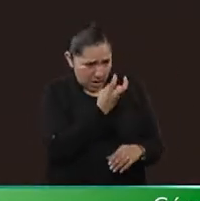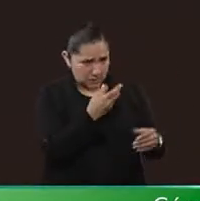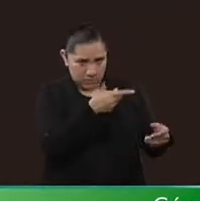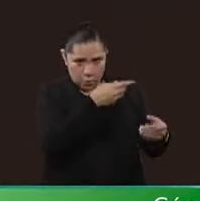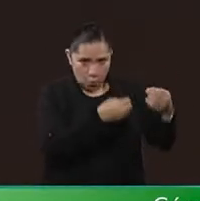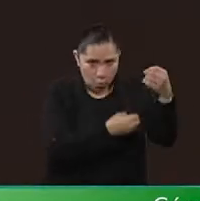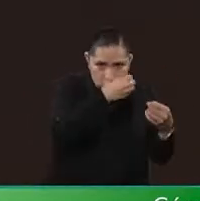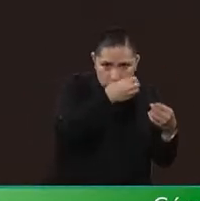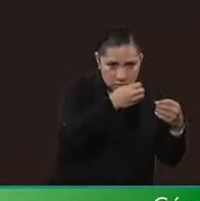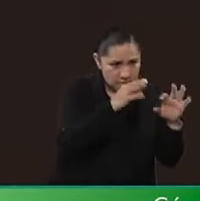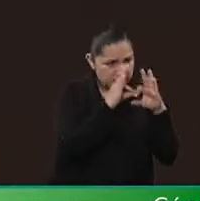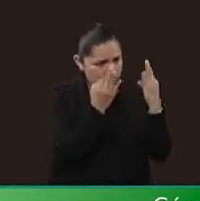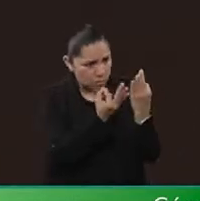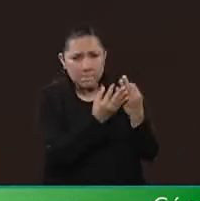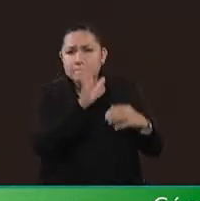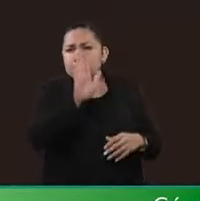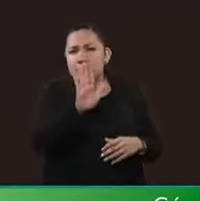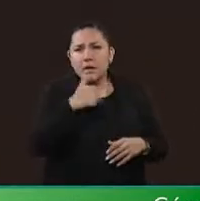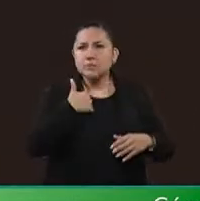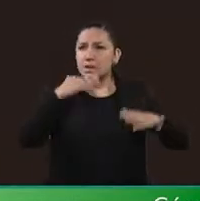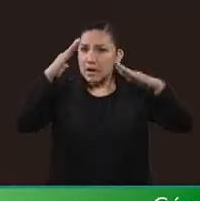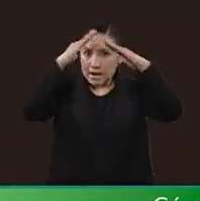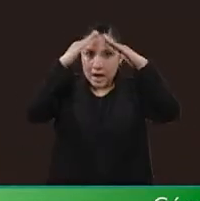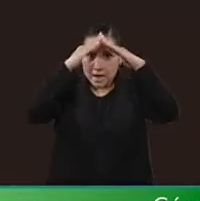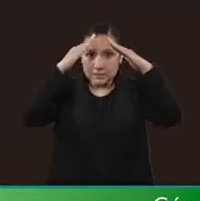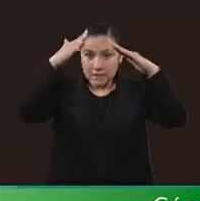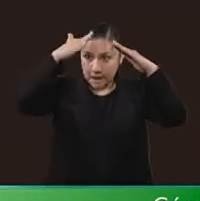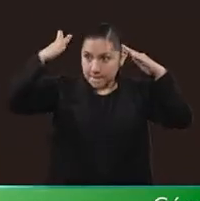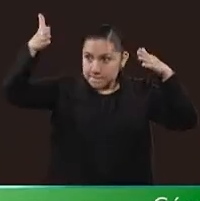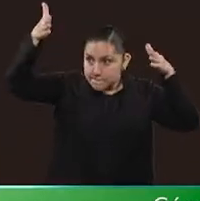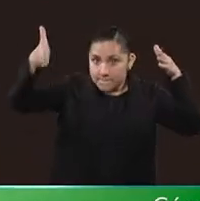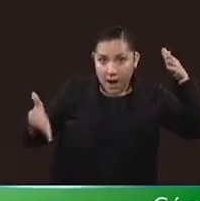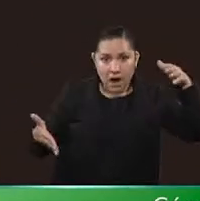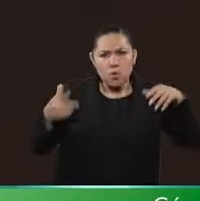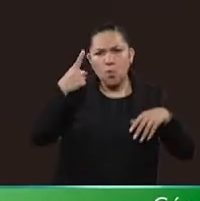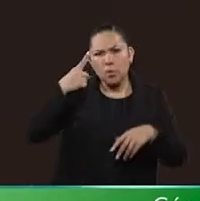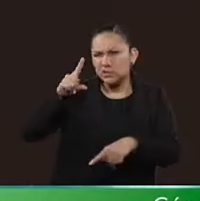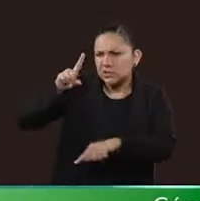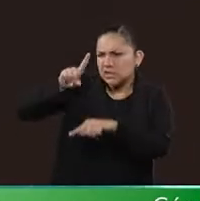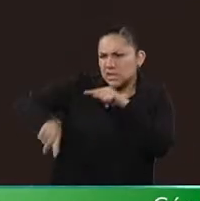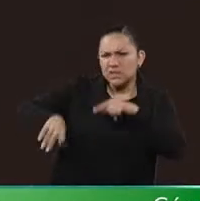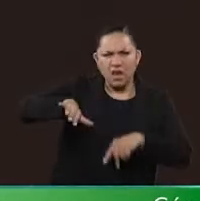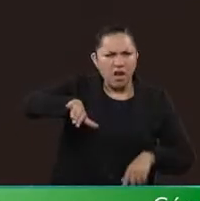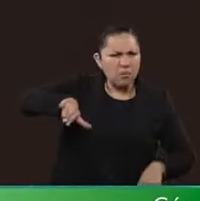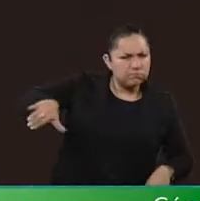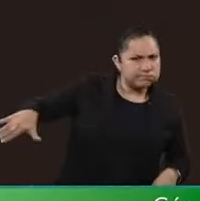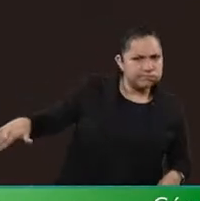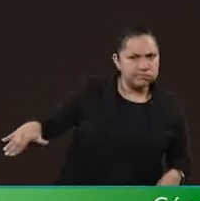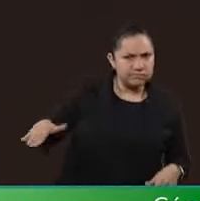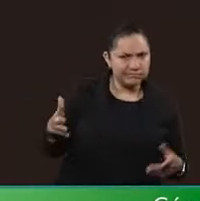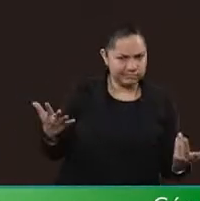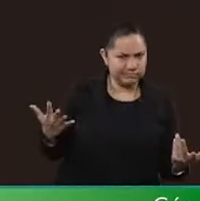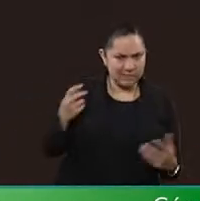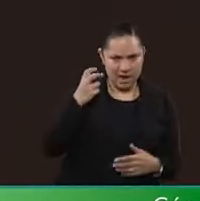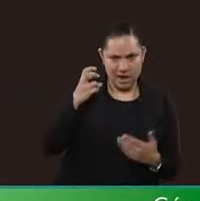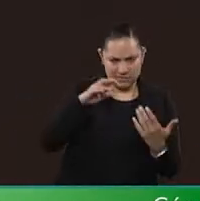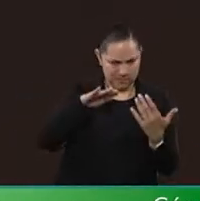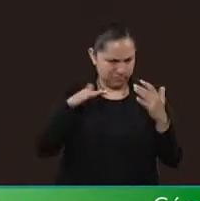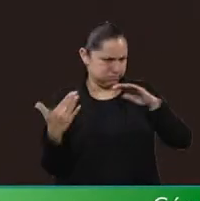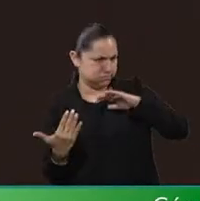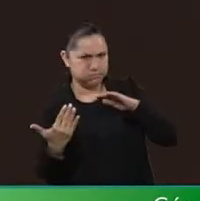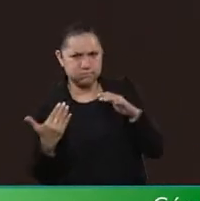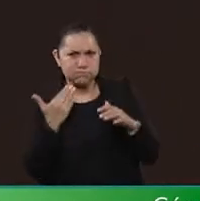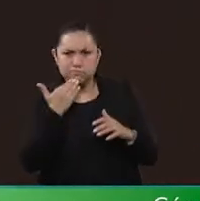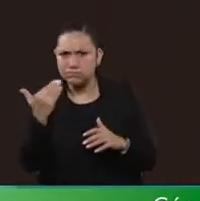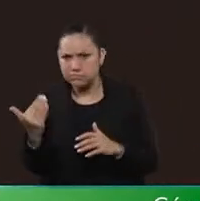Las acciones de inconstitucionalidad, las controversias, los amparos han sido claves para impulsar un régimen de derechos